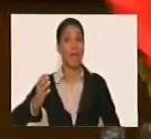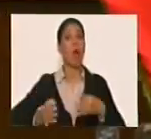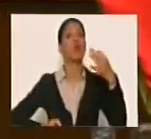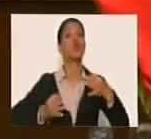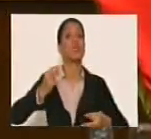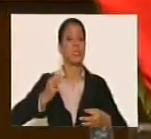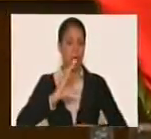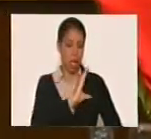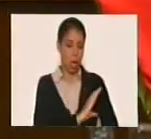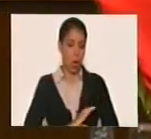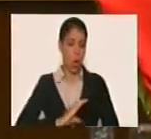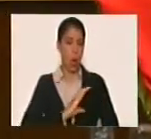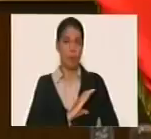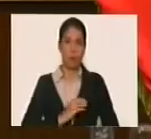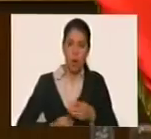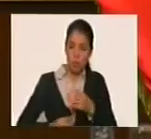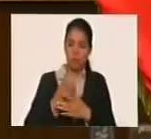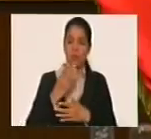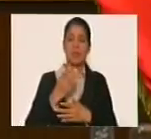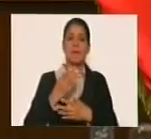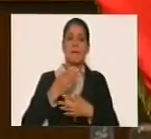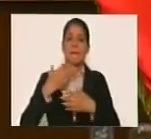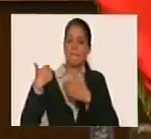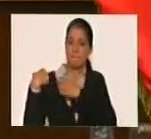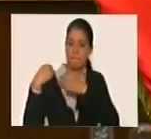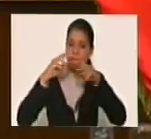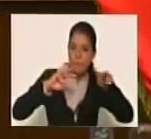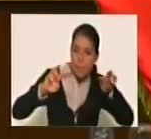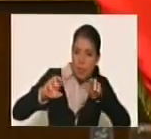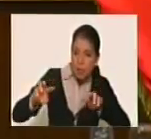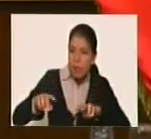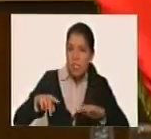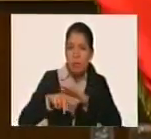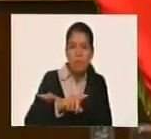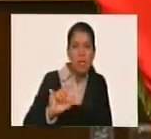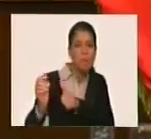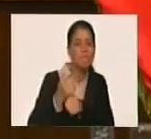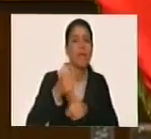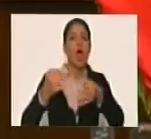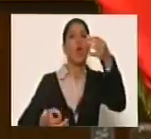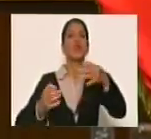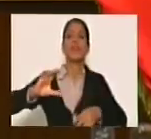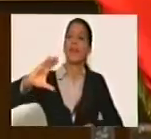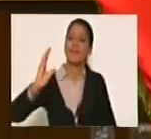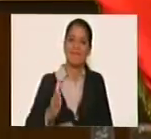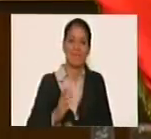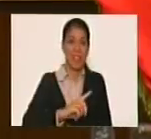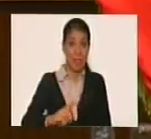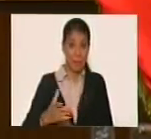Verdad, para hacerlo en el marco de los derechos humanos, en el marco de la justicia, en el marco del derecho a la defensa,